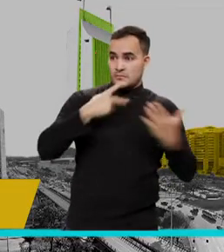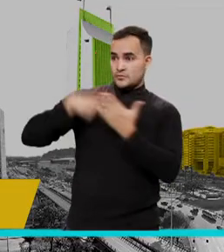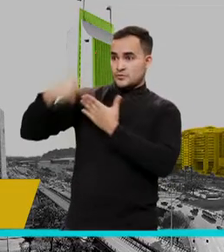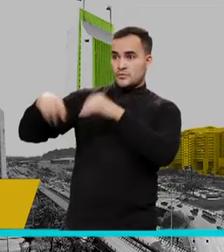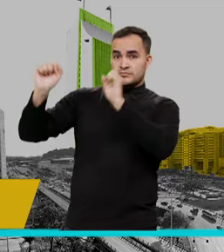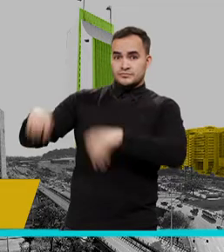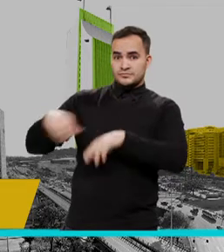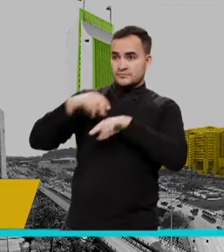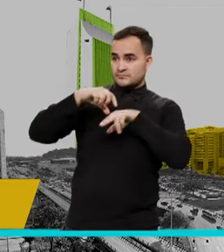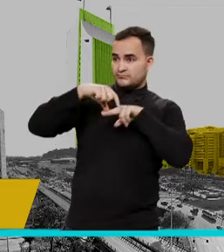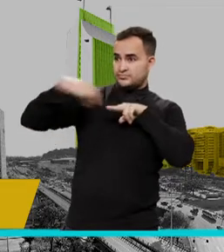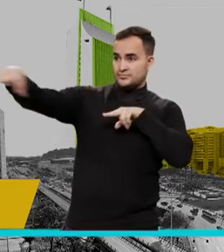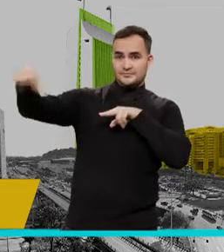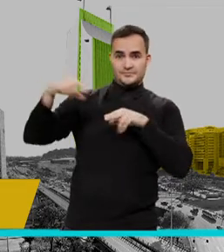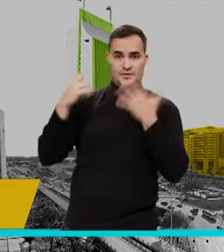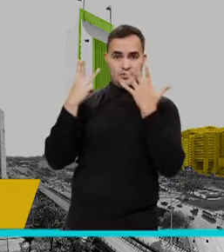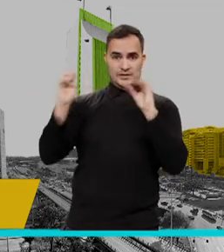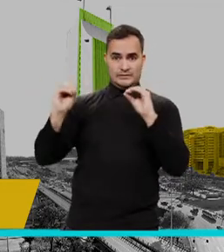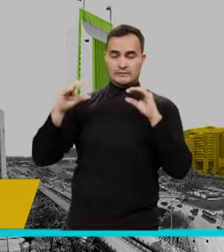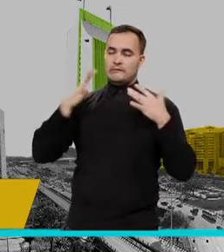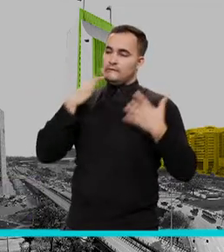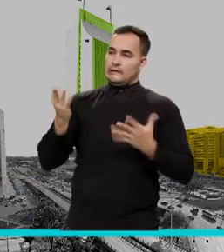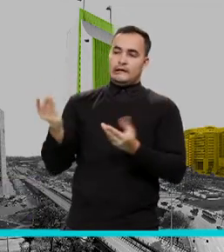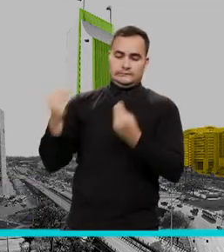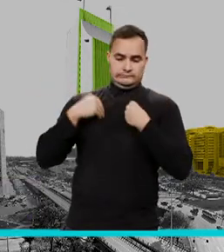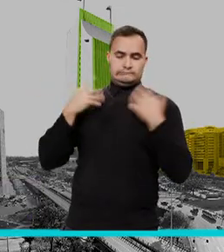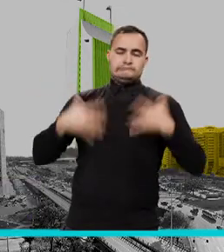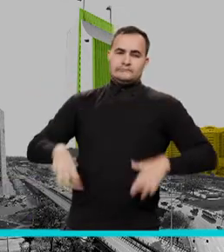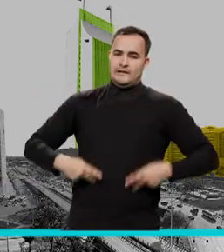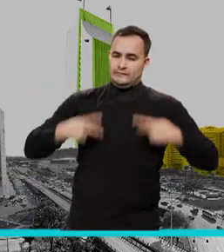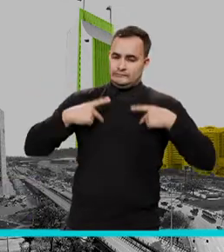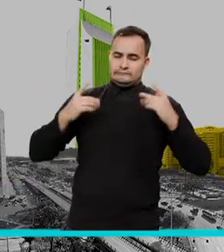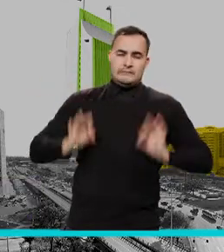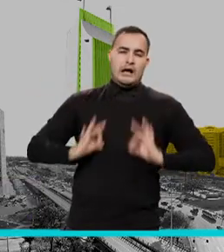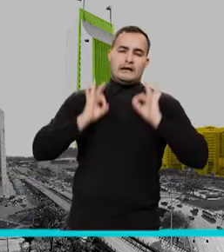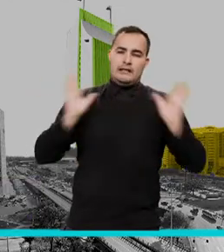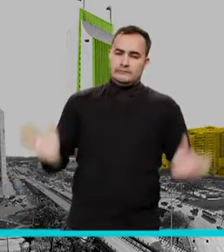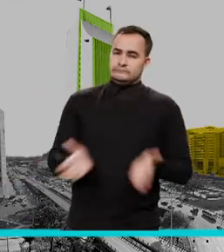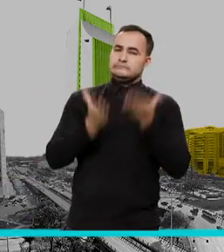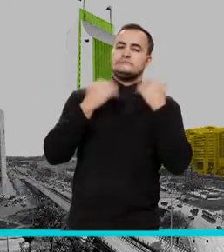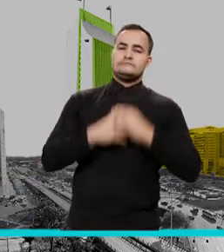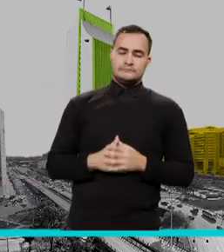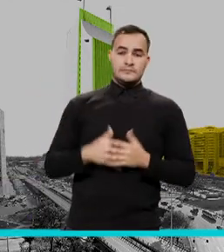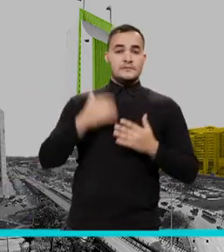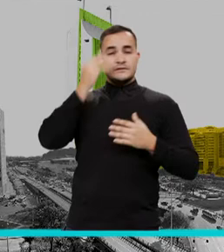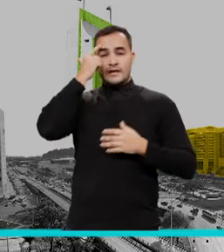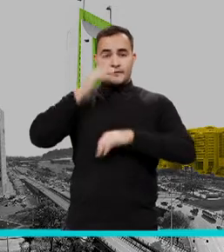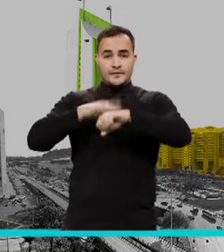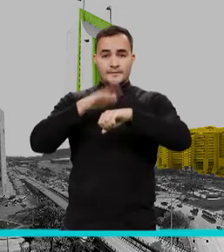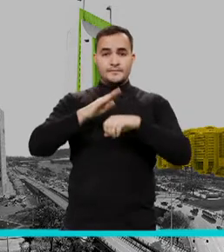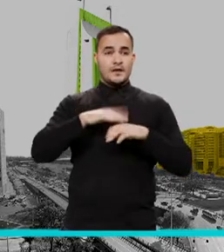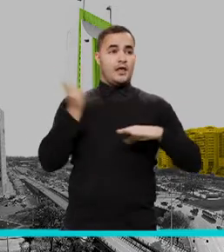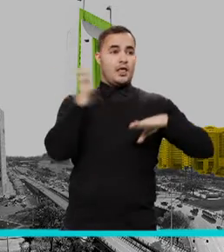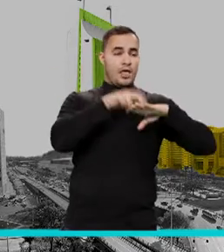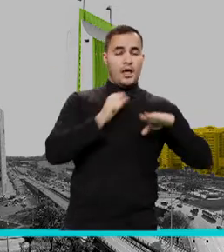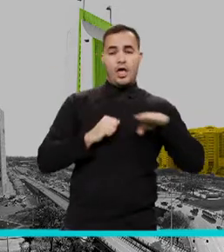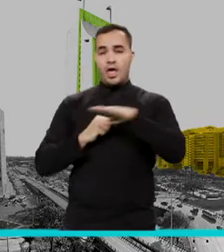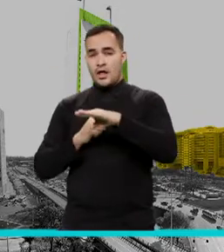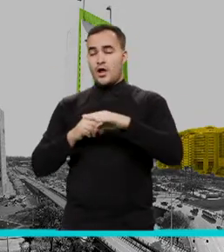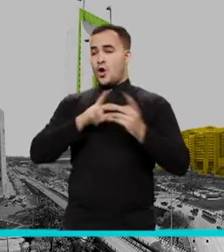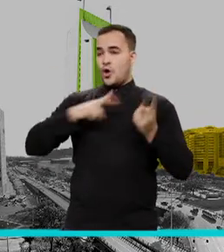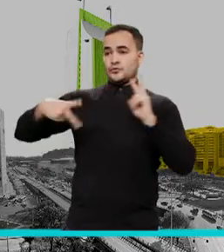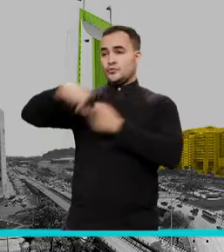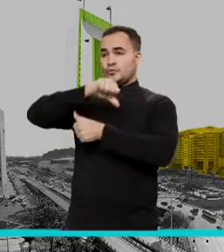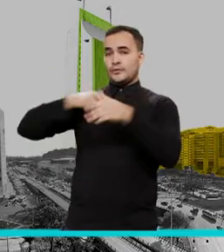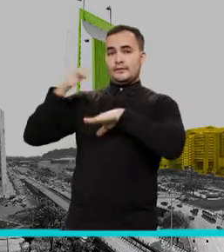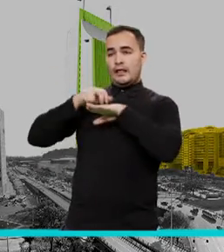80 representa una mejora en nuestra calidad de vida porque no solo nos ayuda económicamente a no tener que tomar varias rutas de transporte